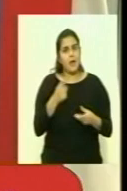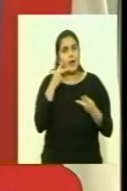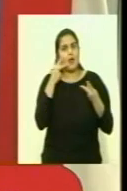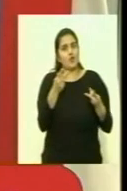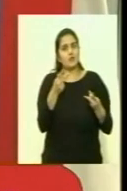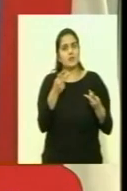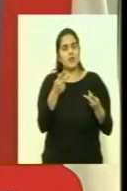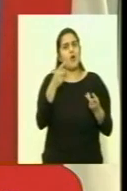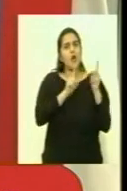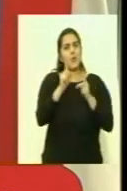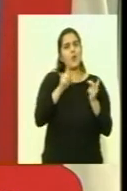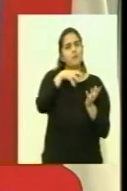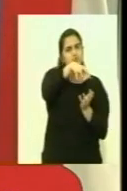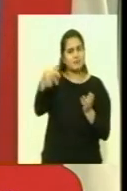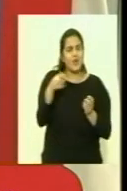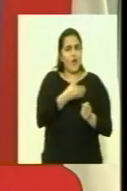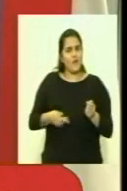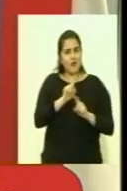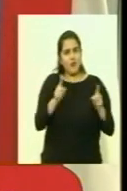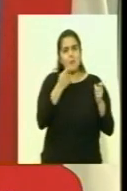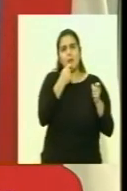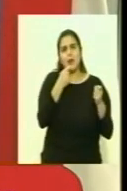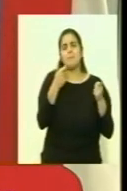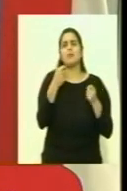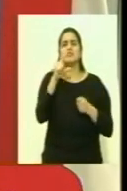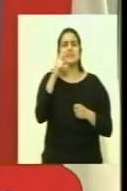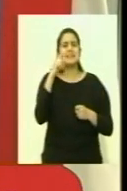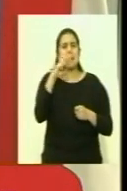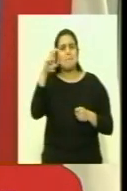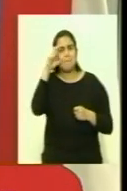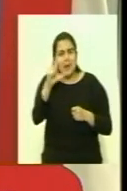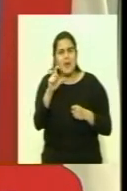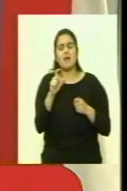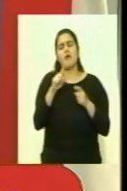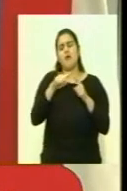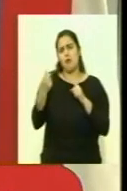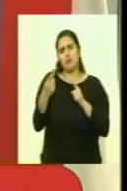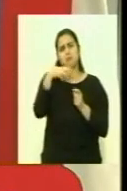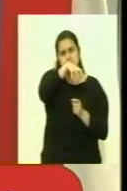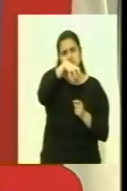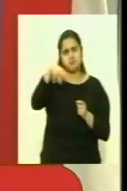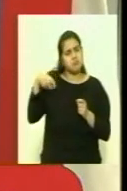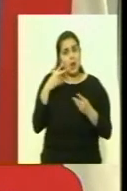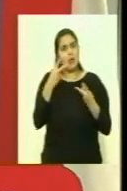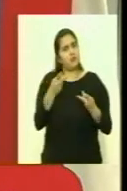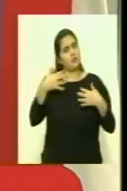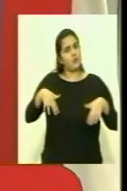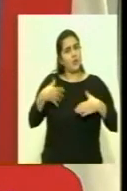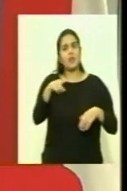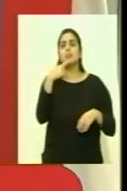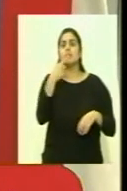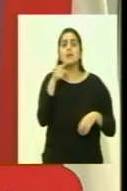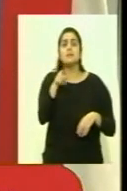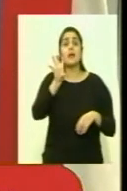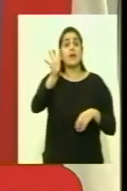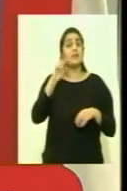por entidades no gubernamentales como CIPEC, WhatsApp, que han establecido a